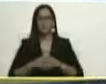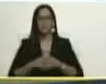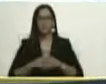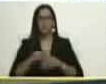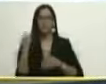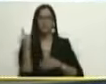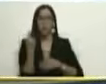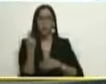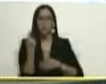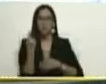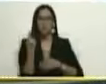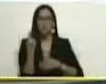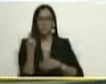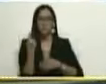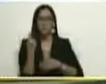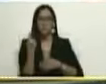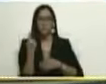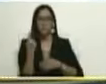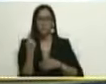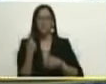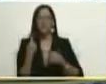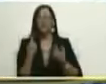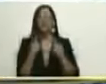solo, en la ruina,